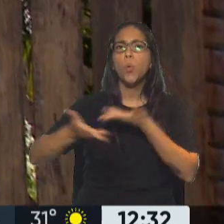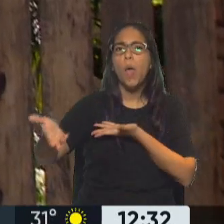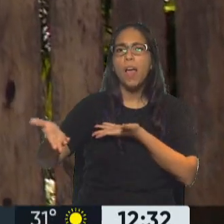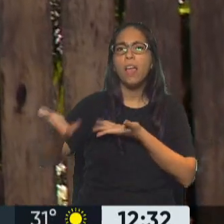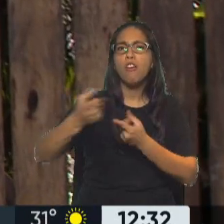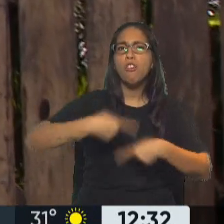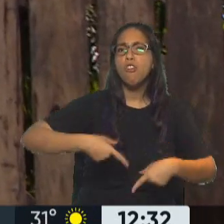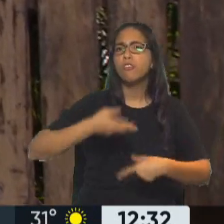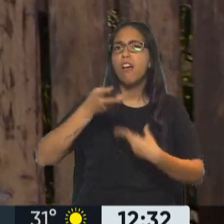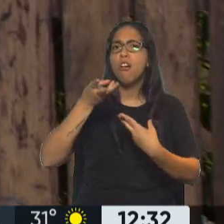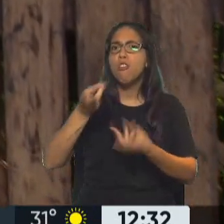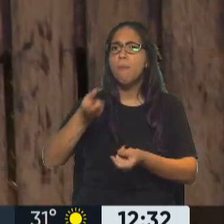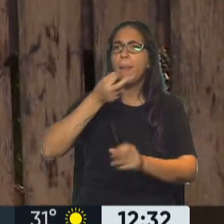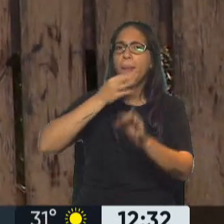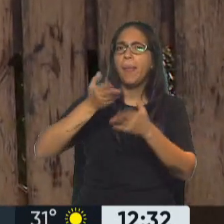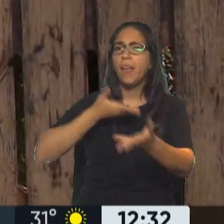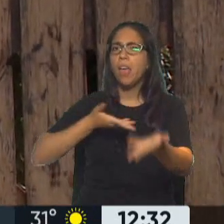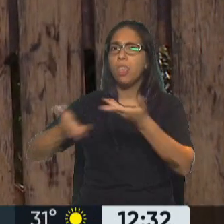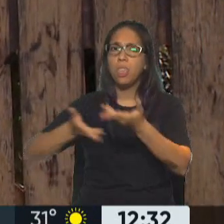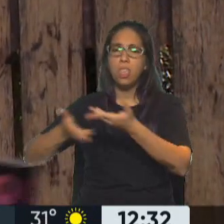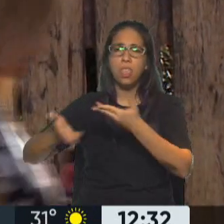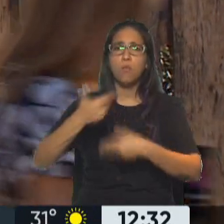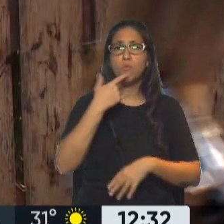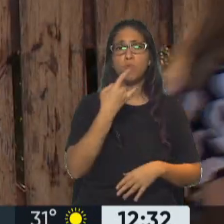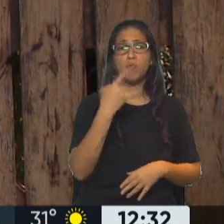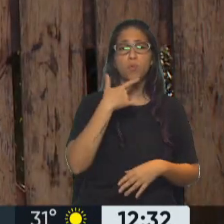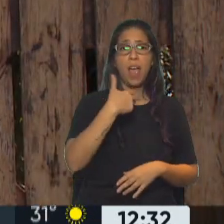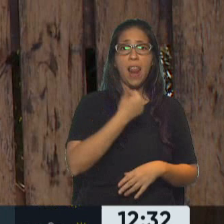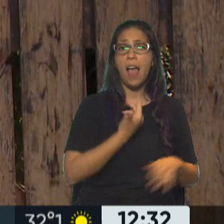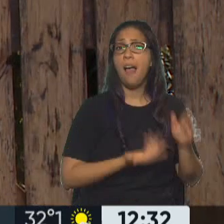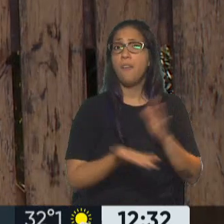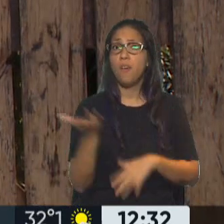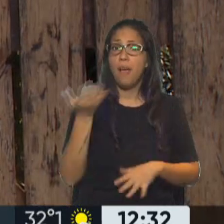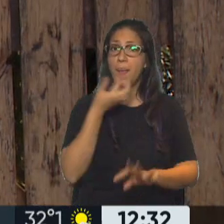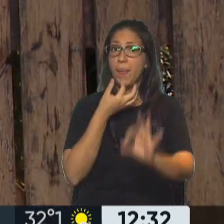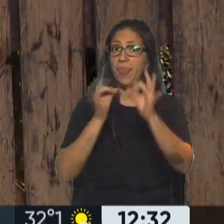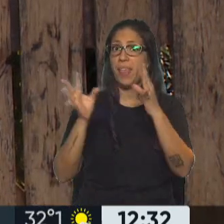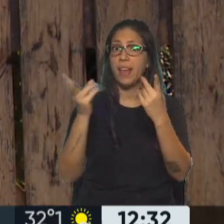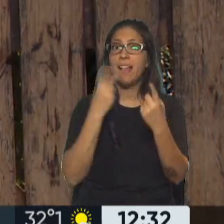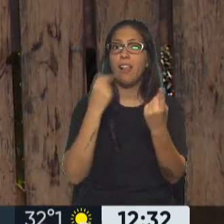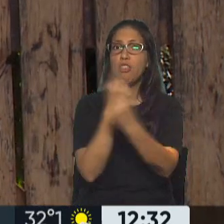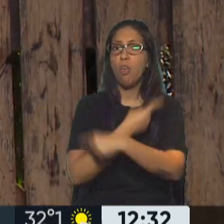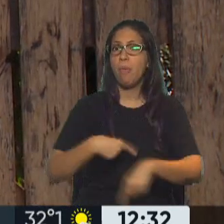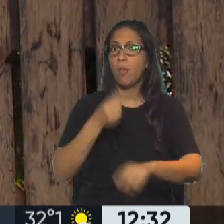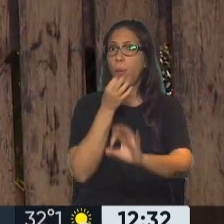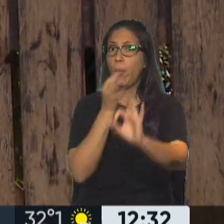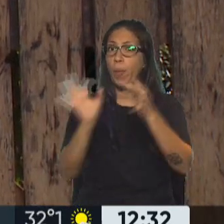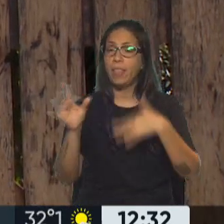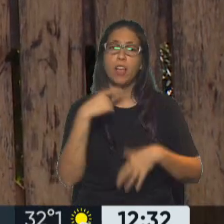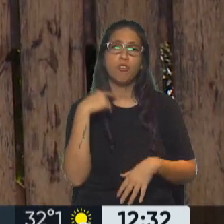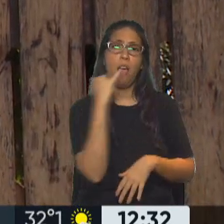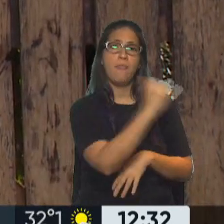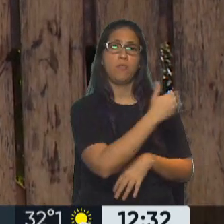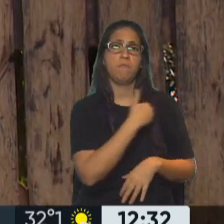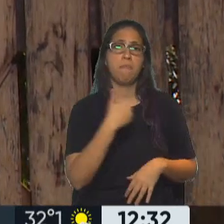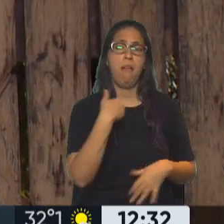entrega y compra y venta de mercaderías y Susana salió para vender unos electrodomésticos es por lo menos lo que le dijo a su madre